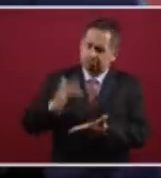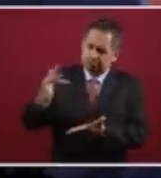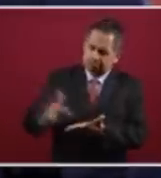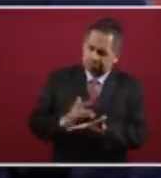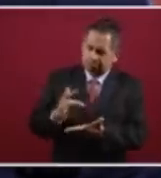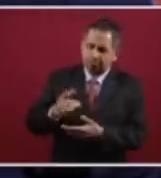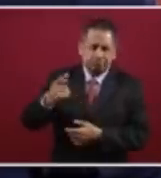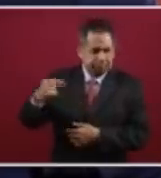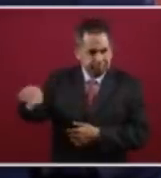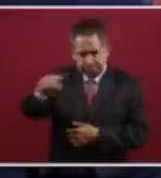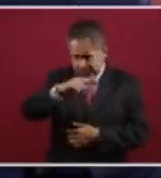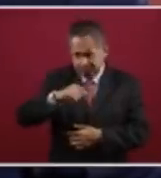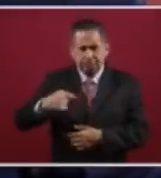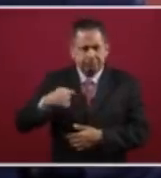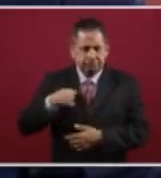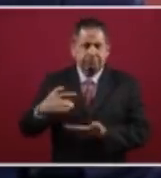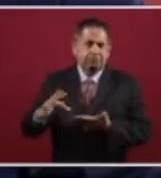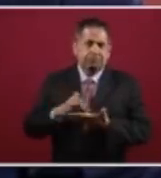gente